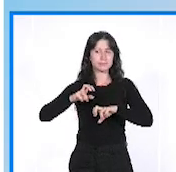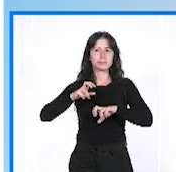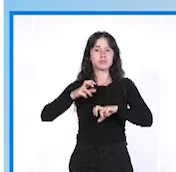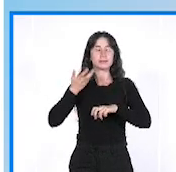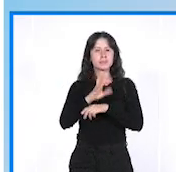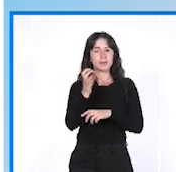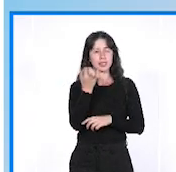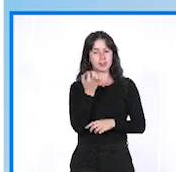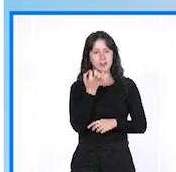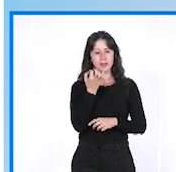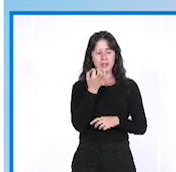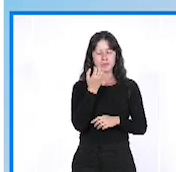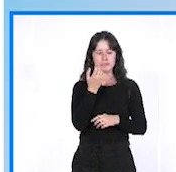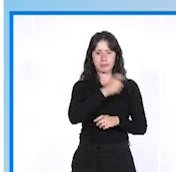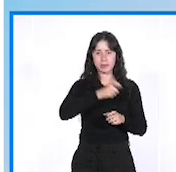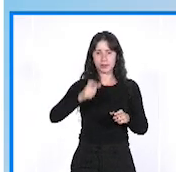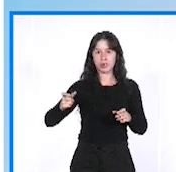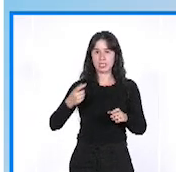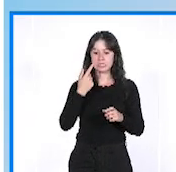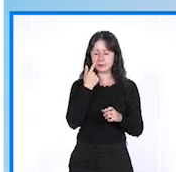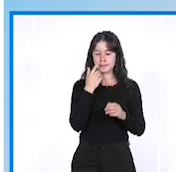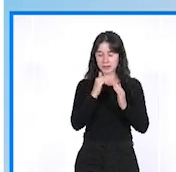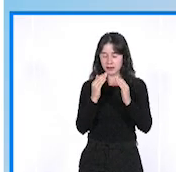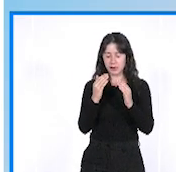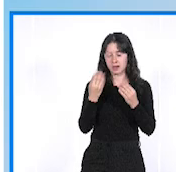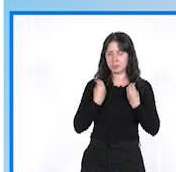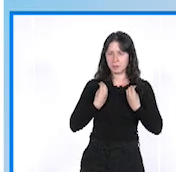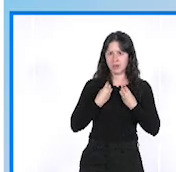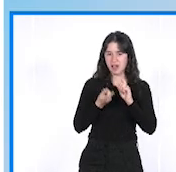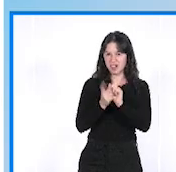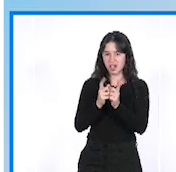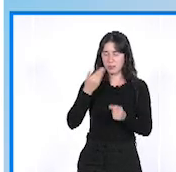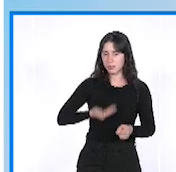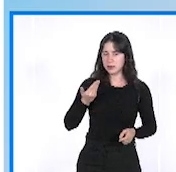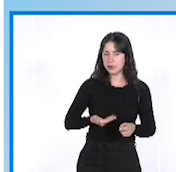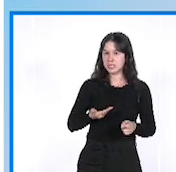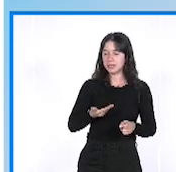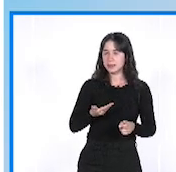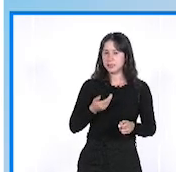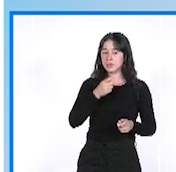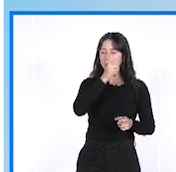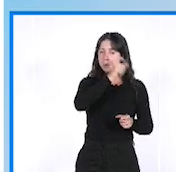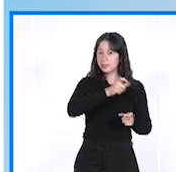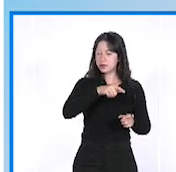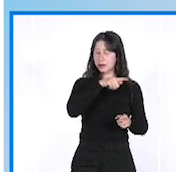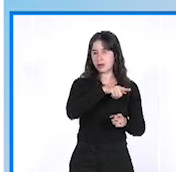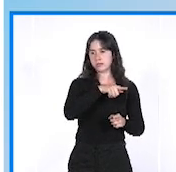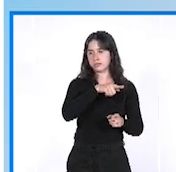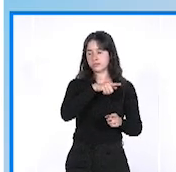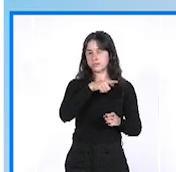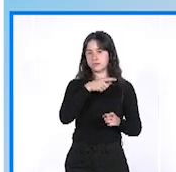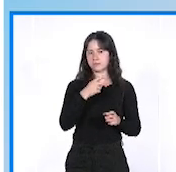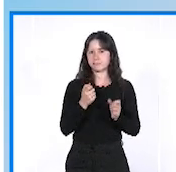personas que realmente experimentan cambios significativos en su vida son aquellas eh que han recibido apoyos muy orientados a